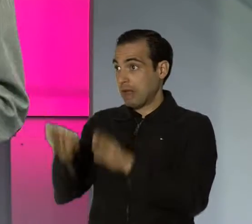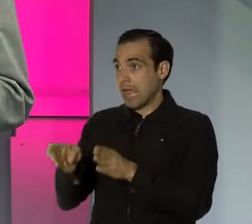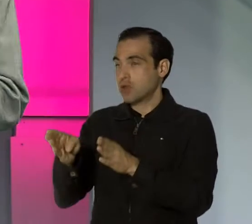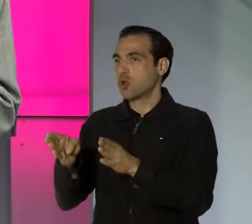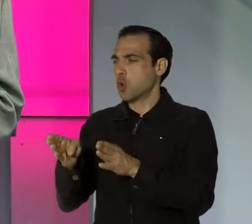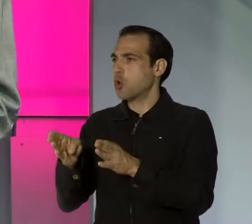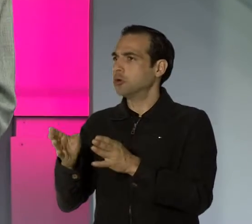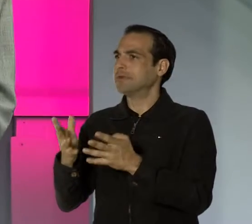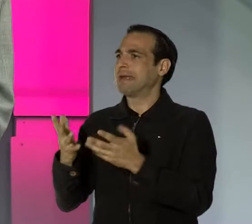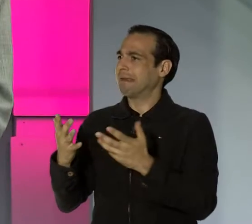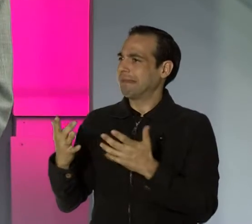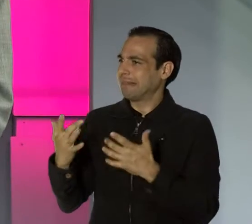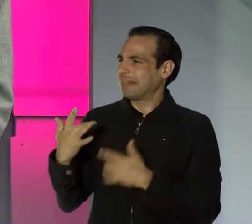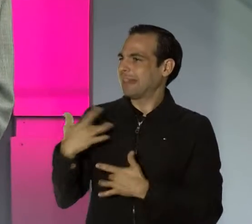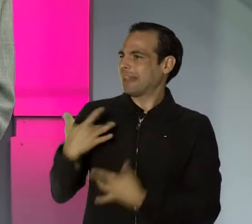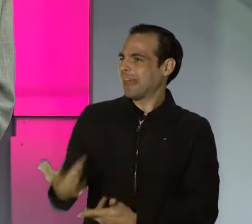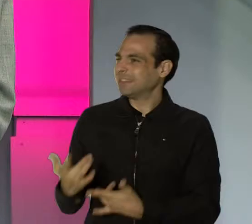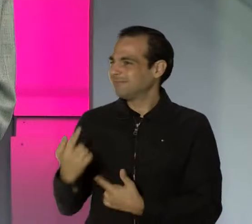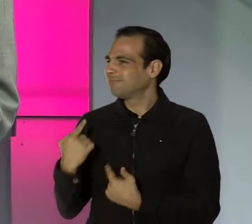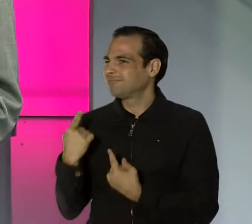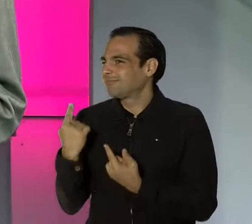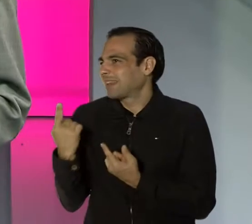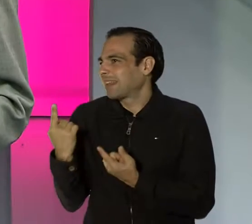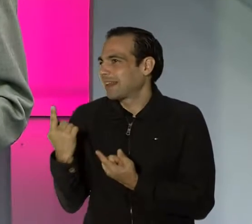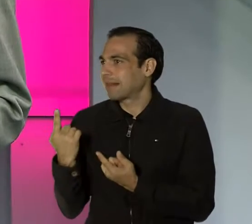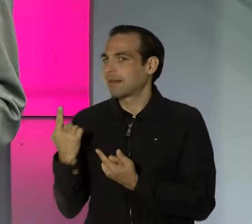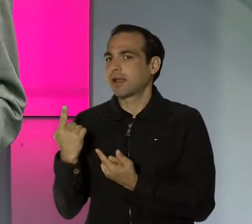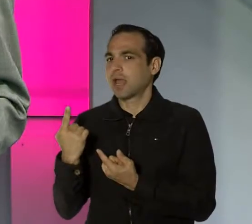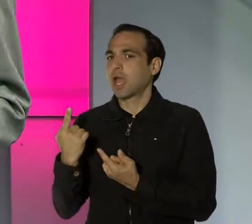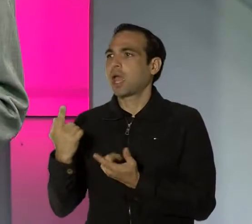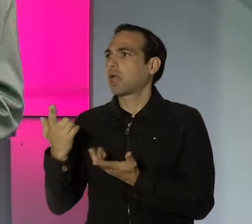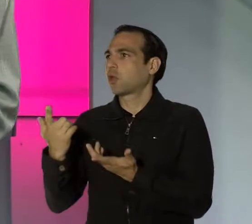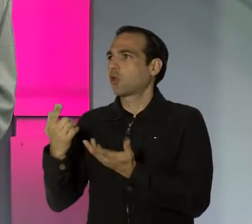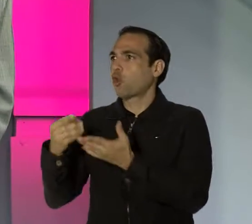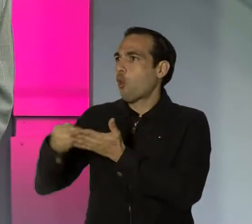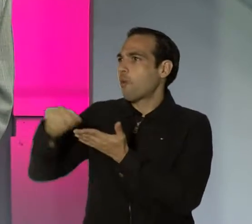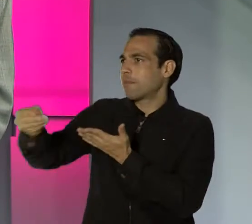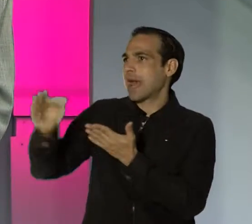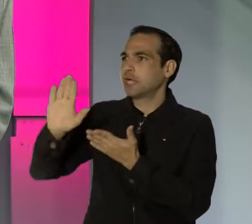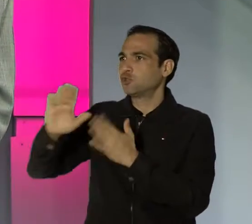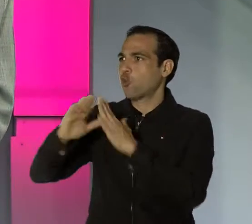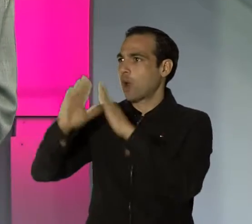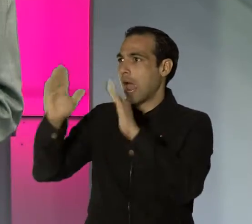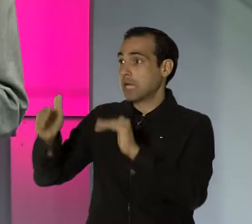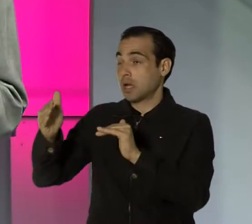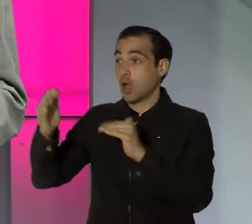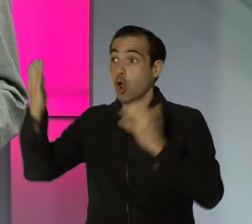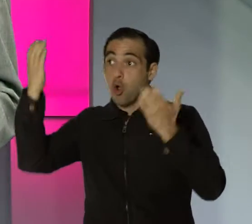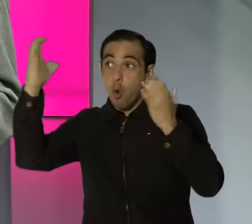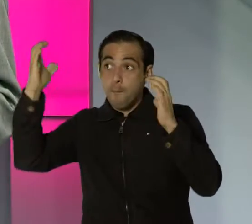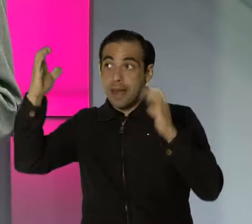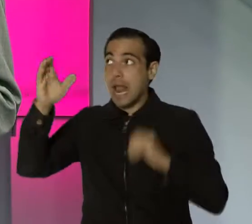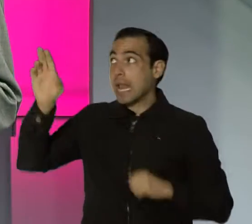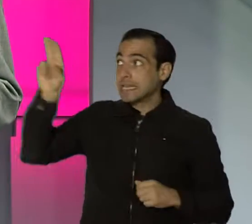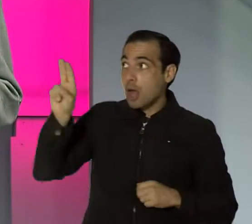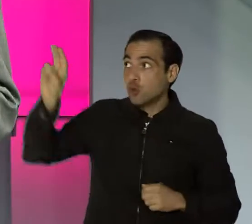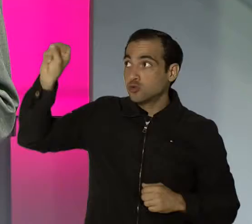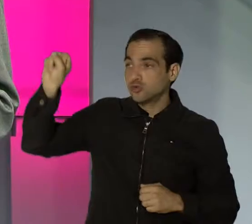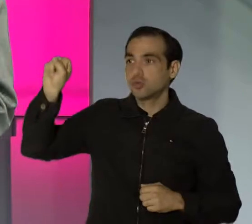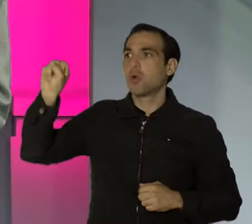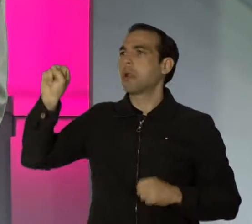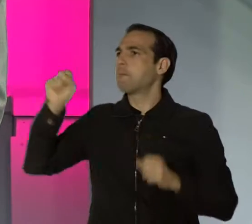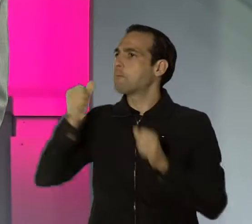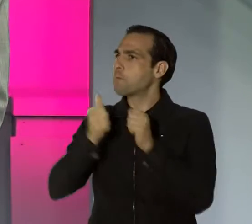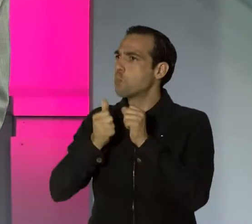personas compraran una residencia versus, digamos, en comparación con Estados Unidos, en donde las personas optan en muchos casos por